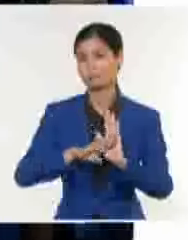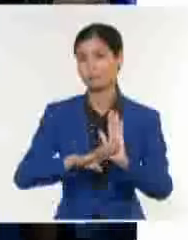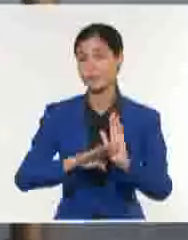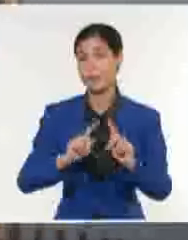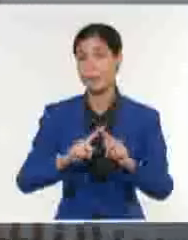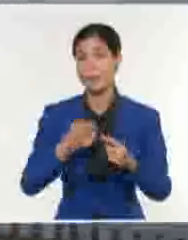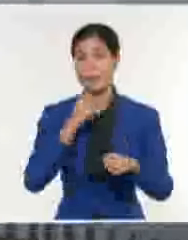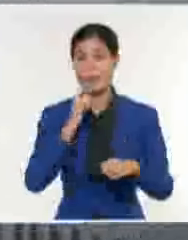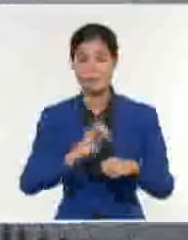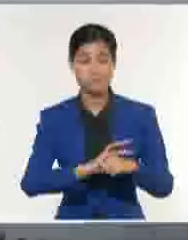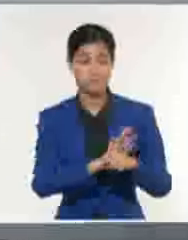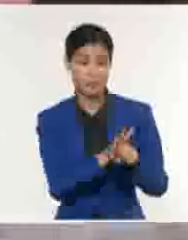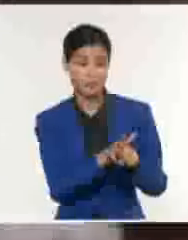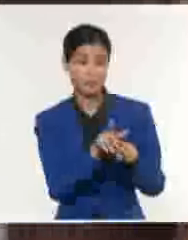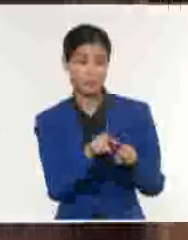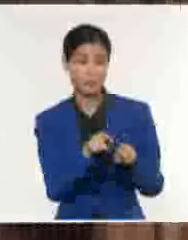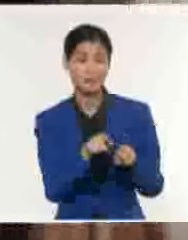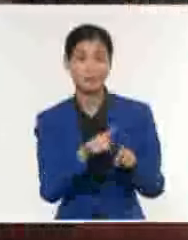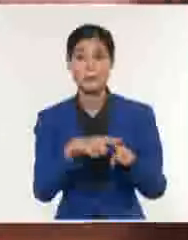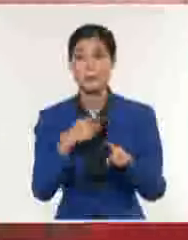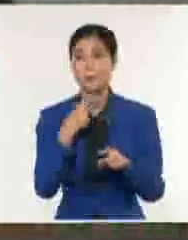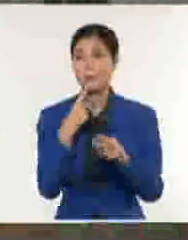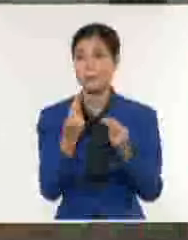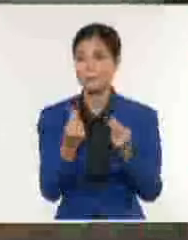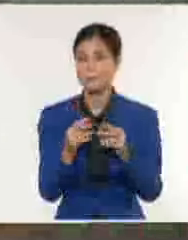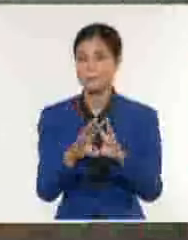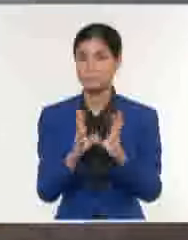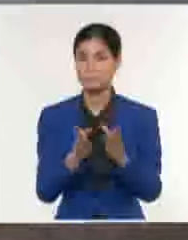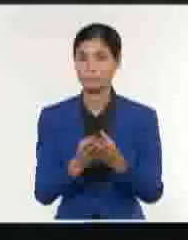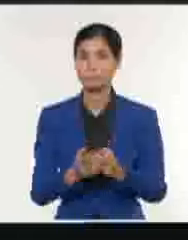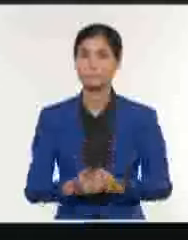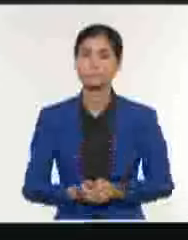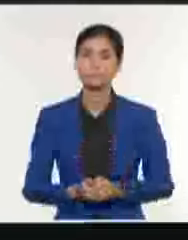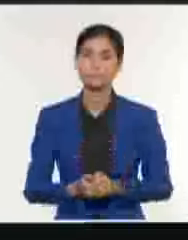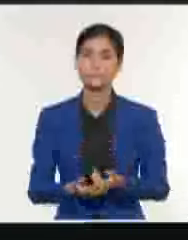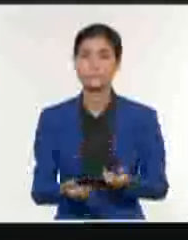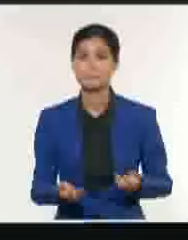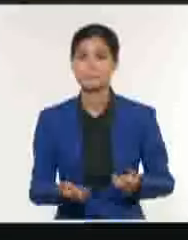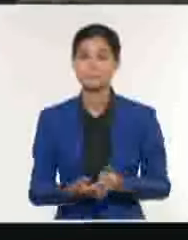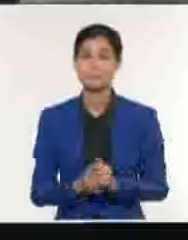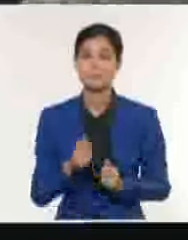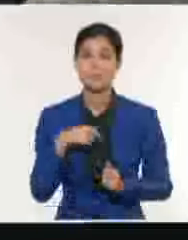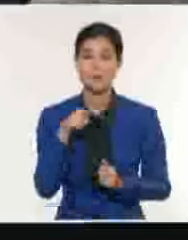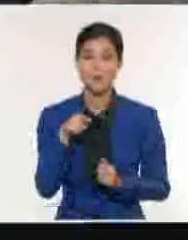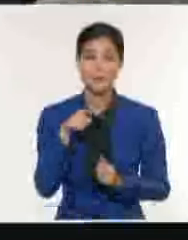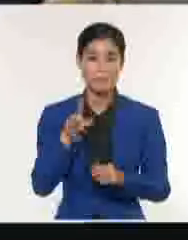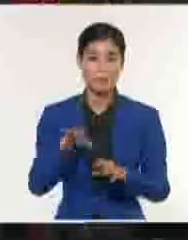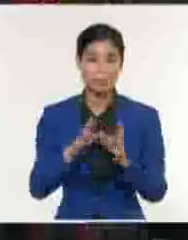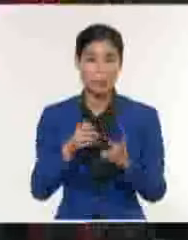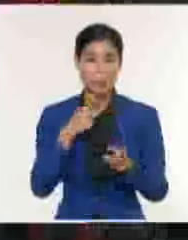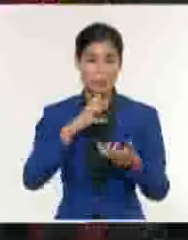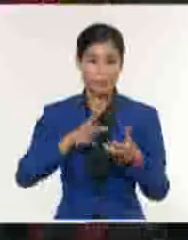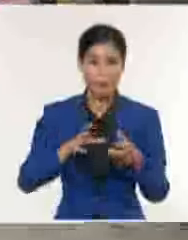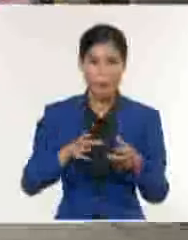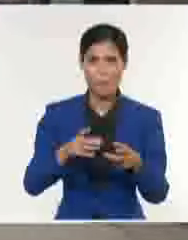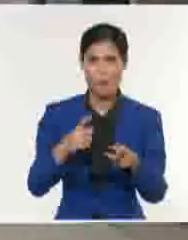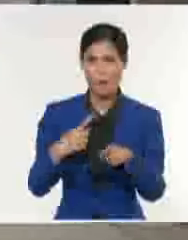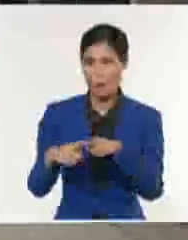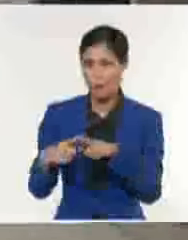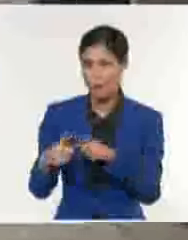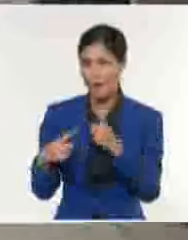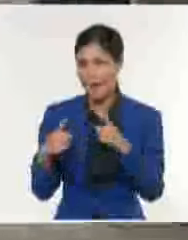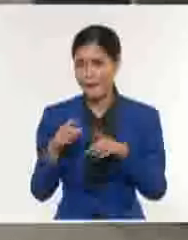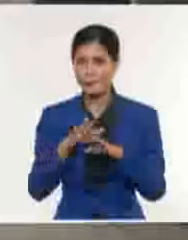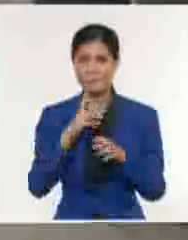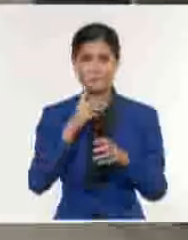de divisas y locomotora de la economía nacional. Para conseguirlo, apelan a todo tipo de acciones. Muchos viajeros publicaron